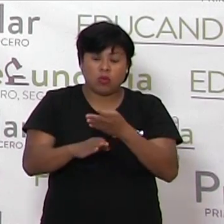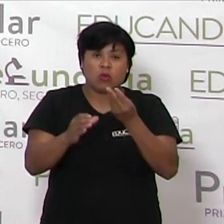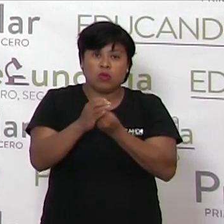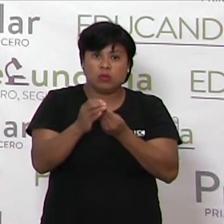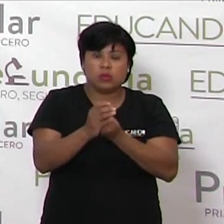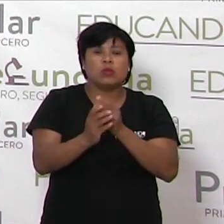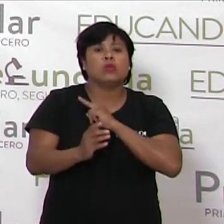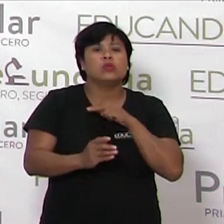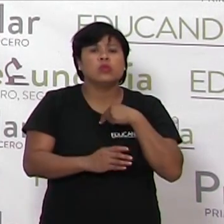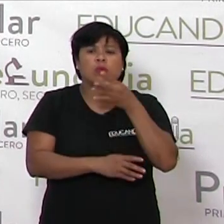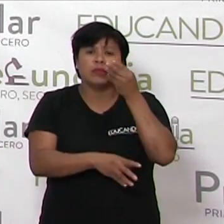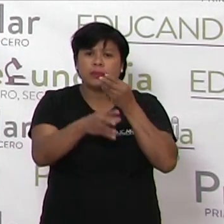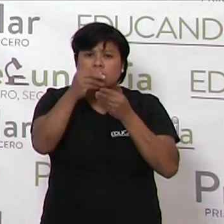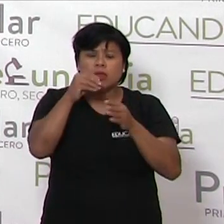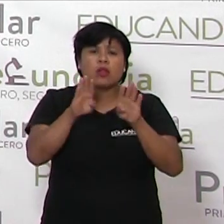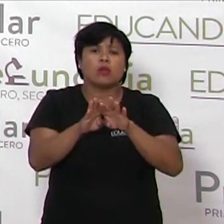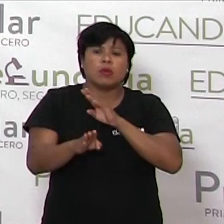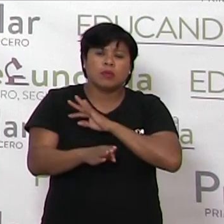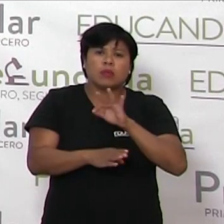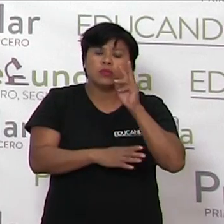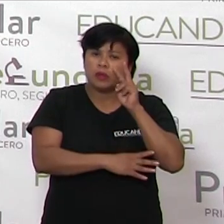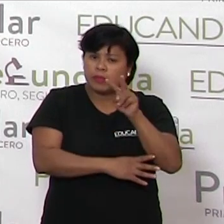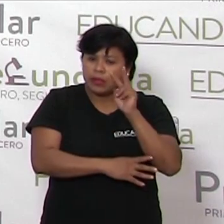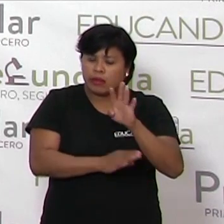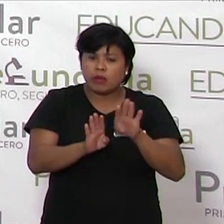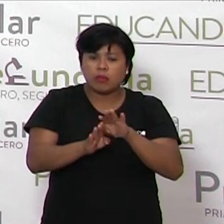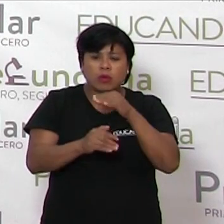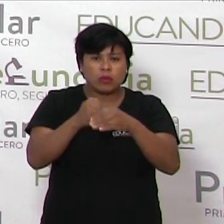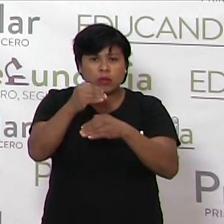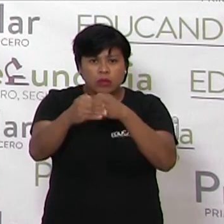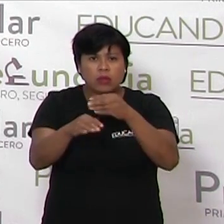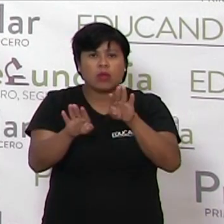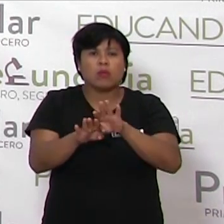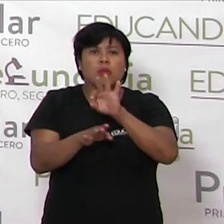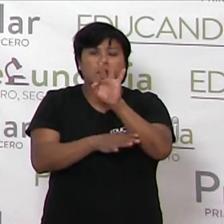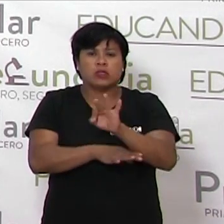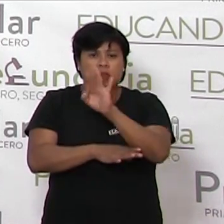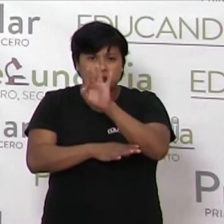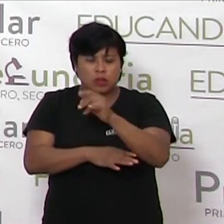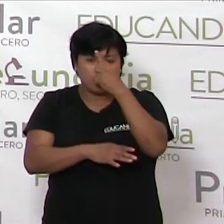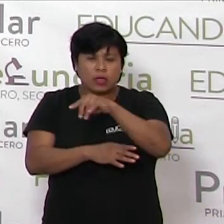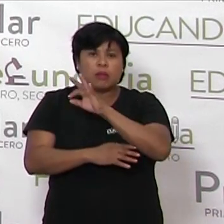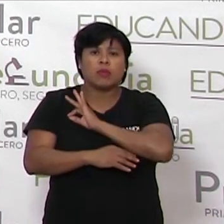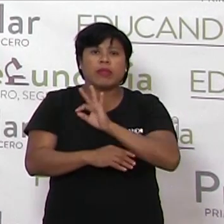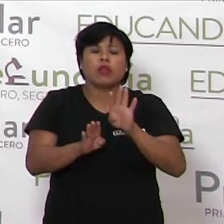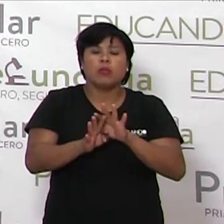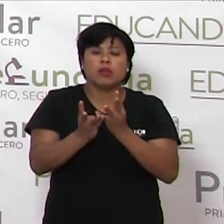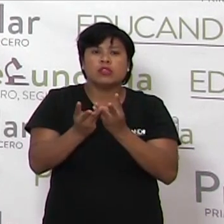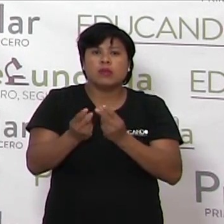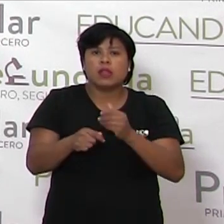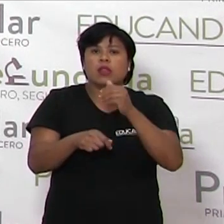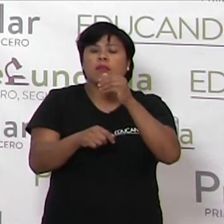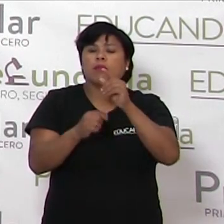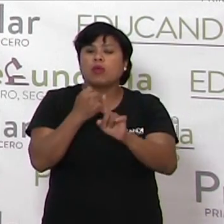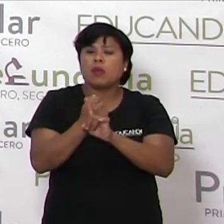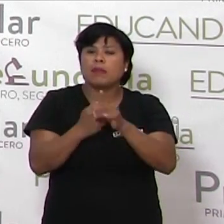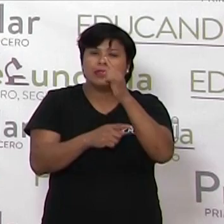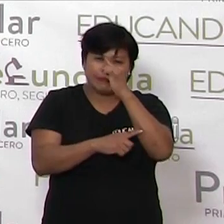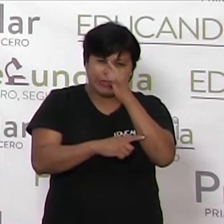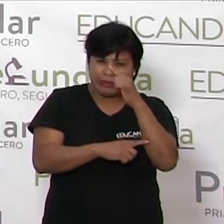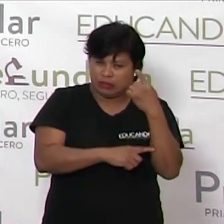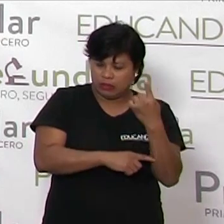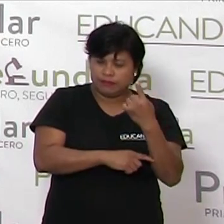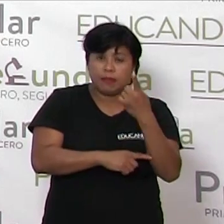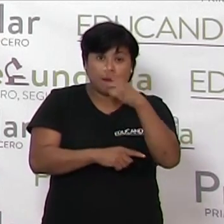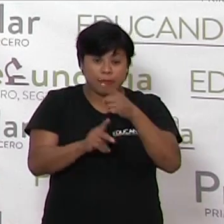a aprender o vamos a identificar el factor constante de proporcionalidad para resolver problemas sencillos.